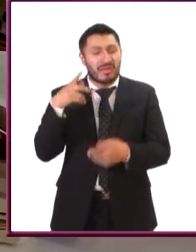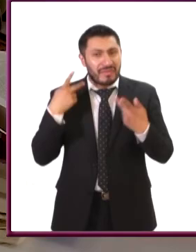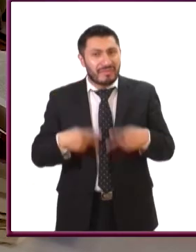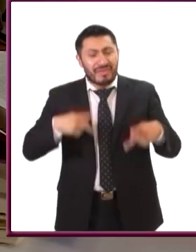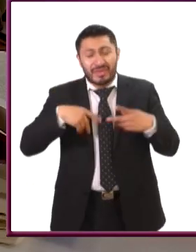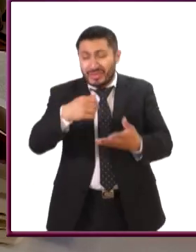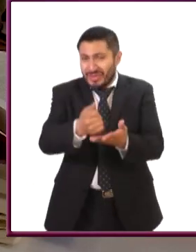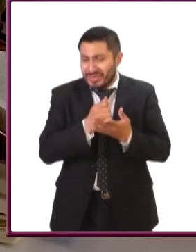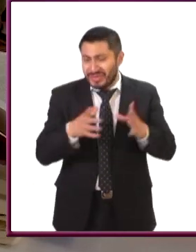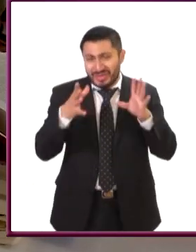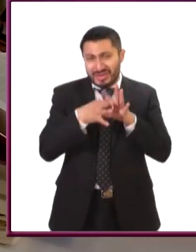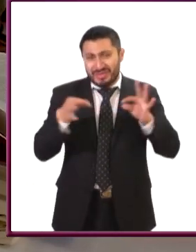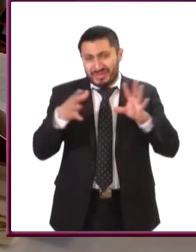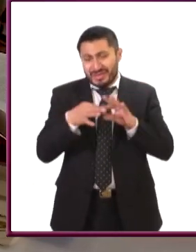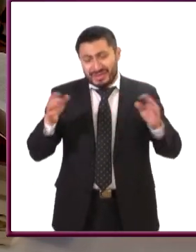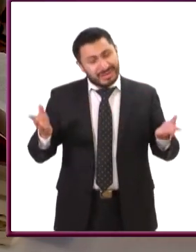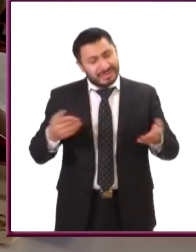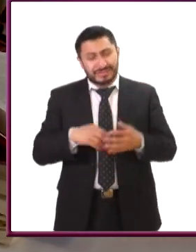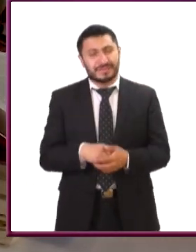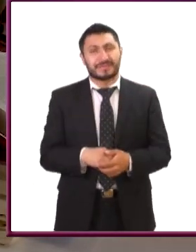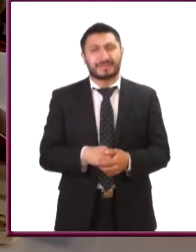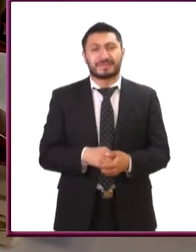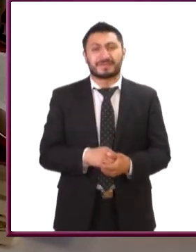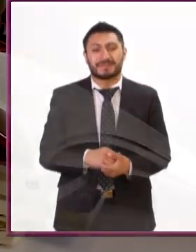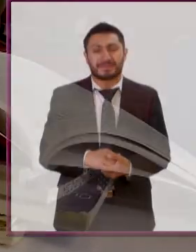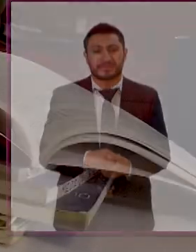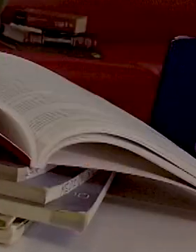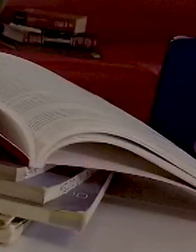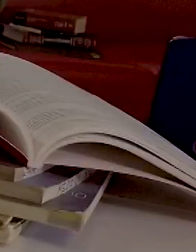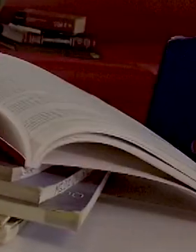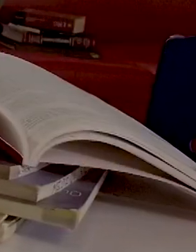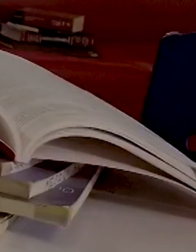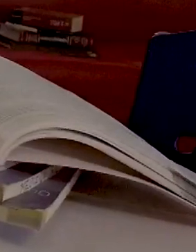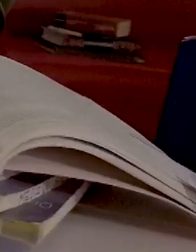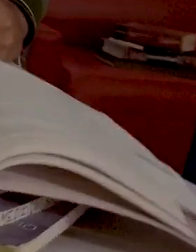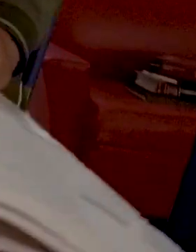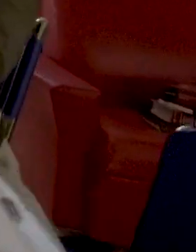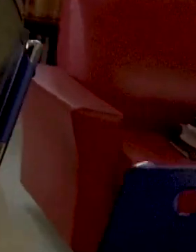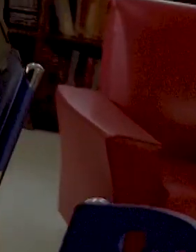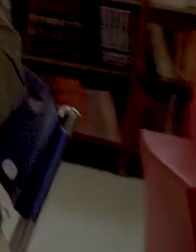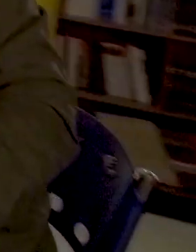Mejor vamos con alguien que nos va a ayudar a entender un poquito más de esto.